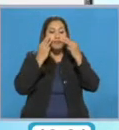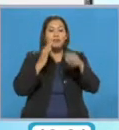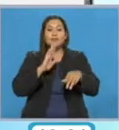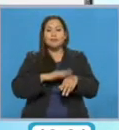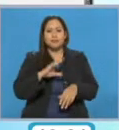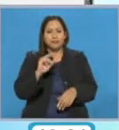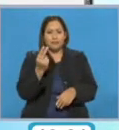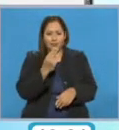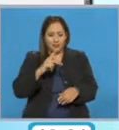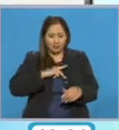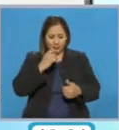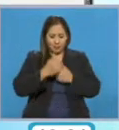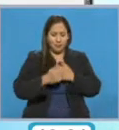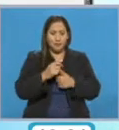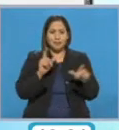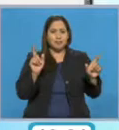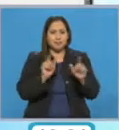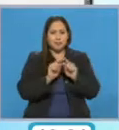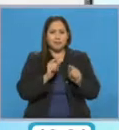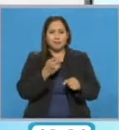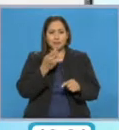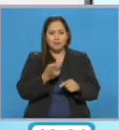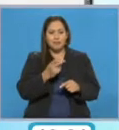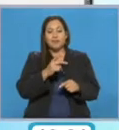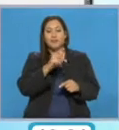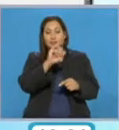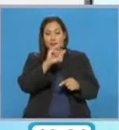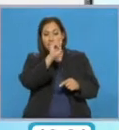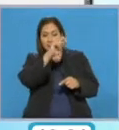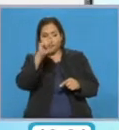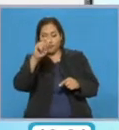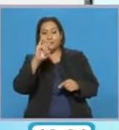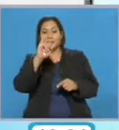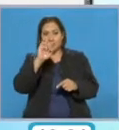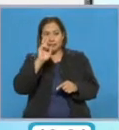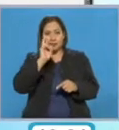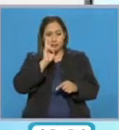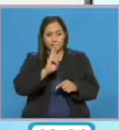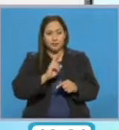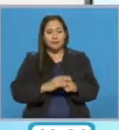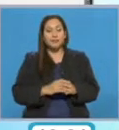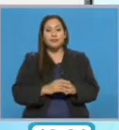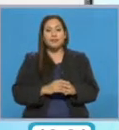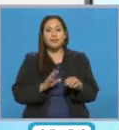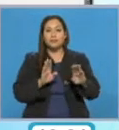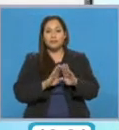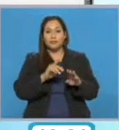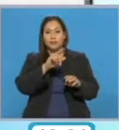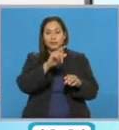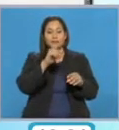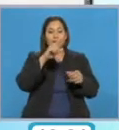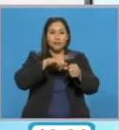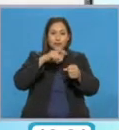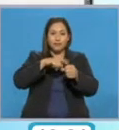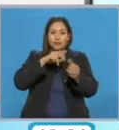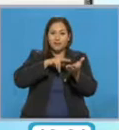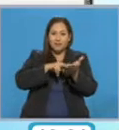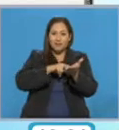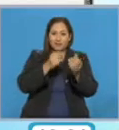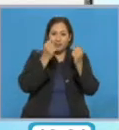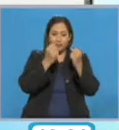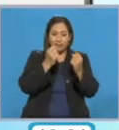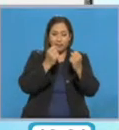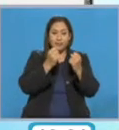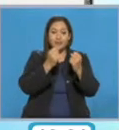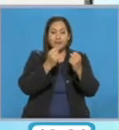todo, y de esta forma él lo está escribiendo. Sí, vamos a ver que estos pequeños aplicaciones de tinta en zonas muy